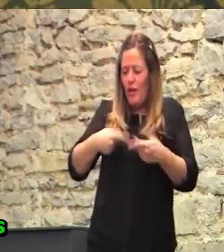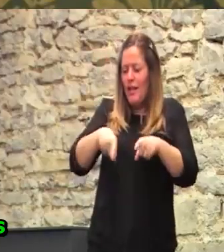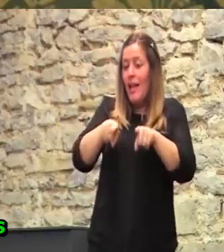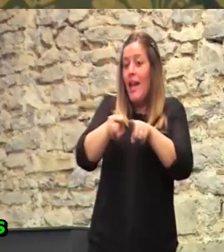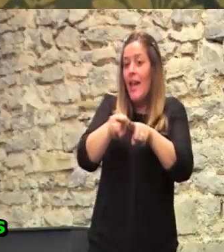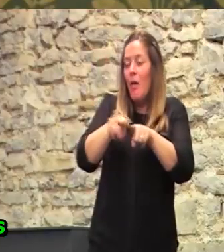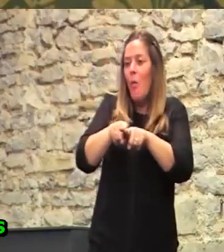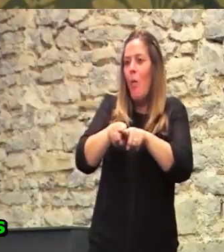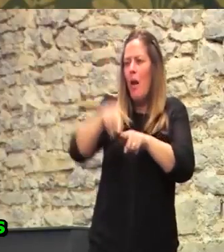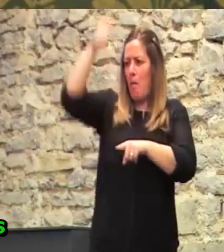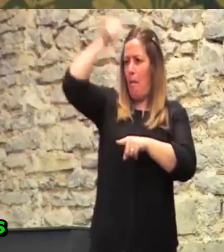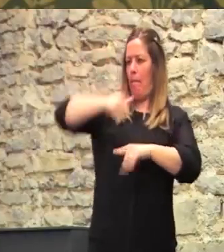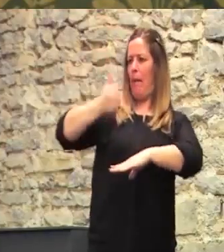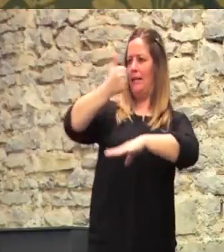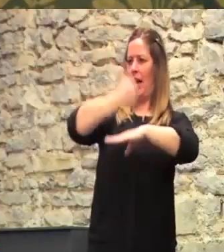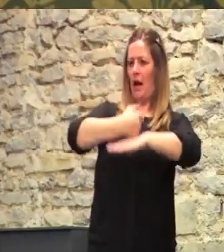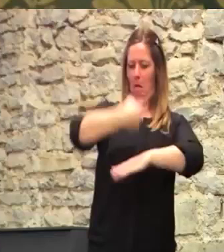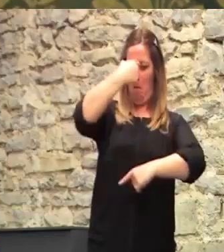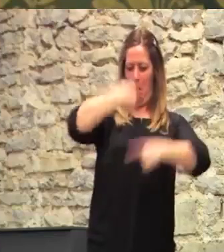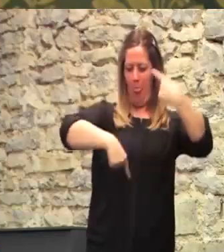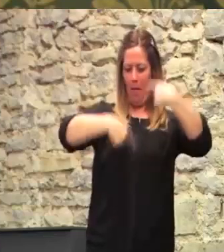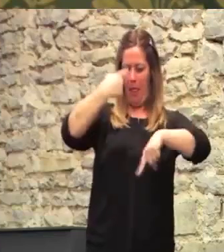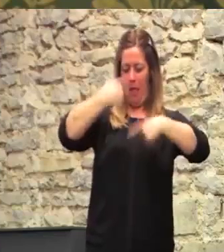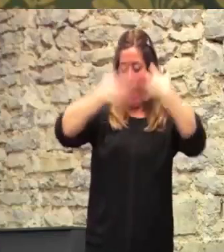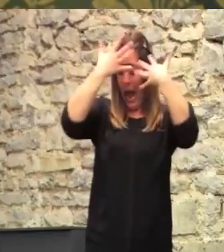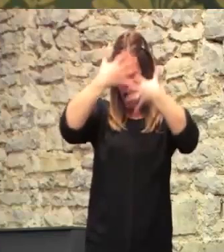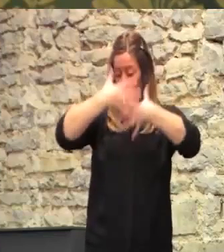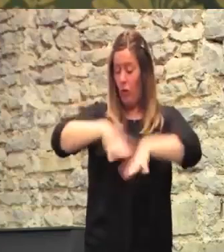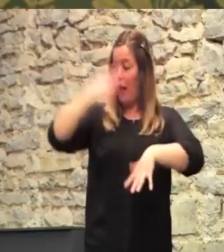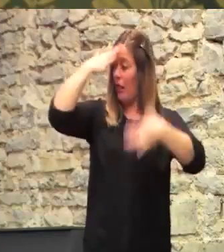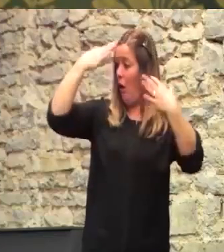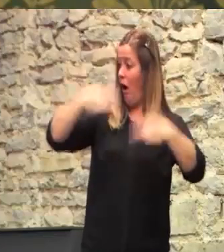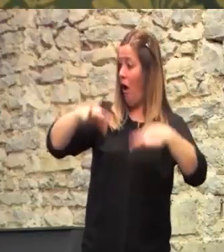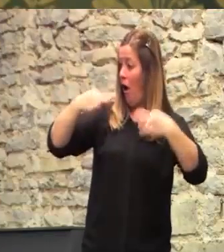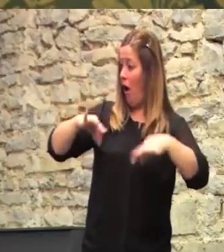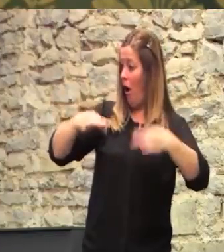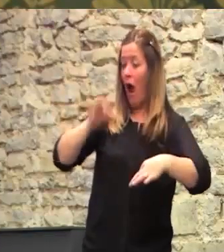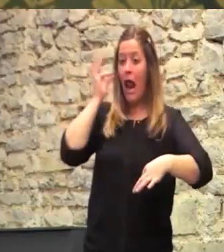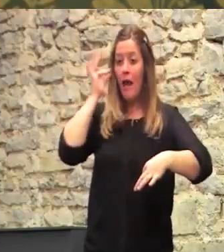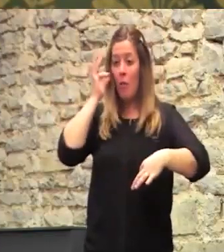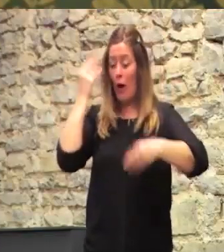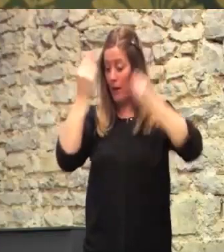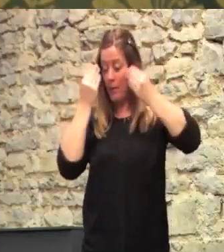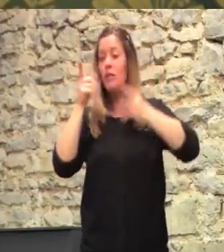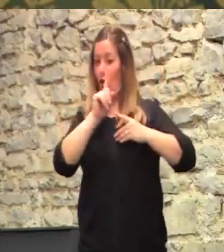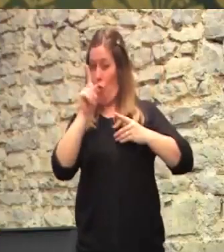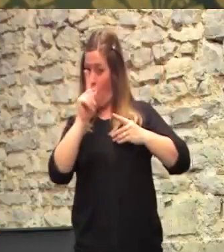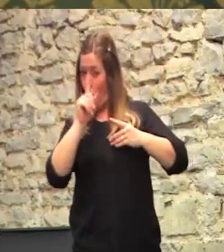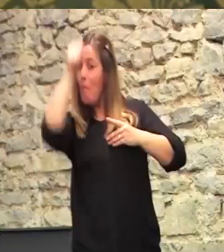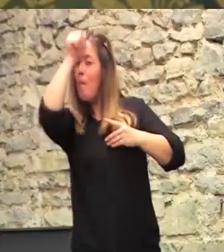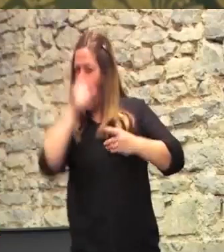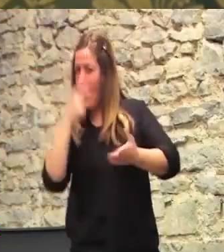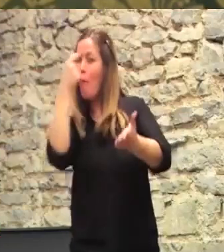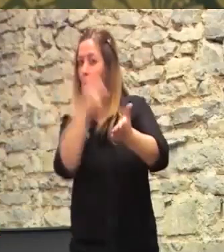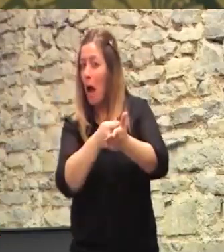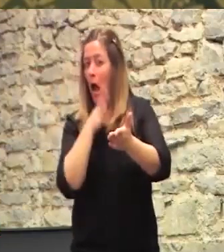incorporados en la subjetividad que de manera inconsciente le decían che nena es el varón el que tiene que pagar vos vas